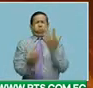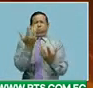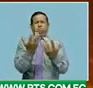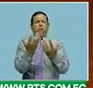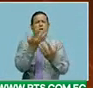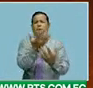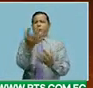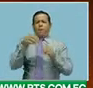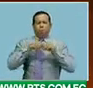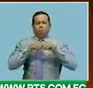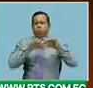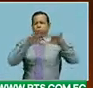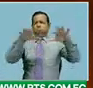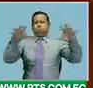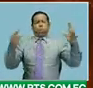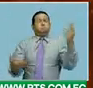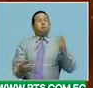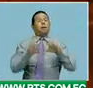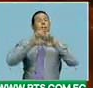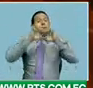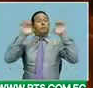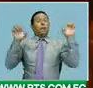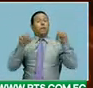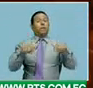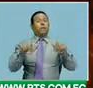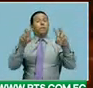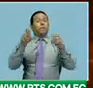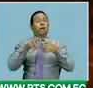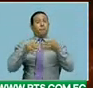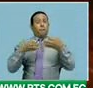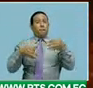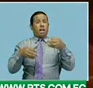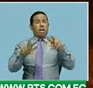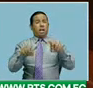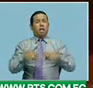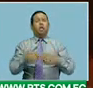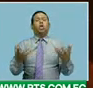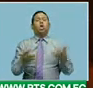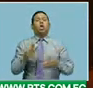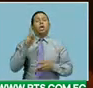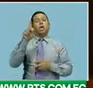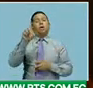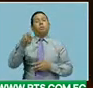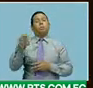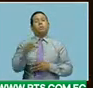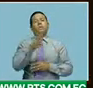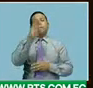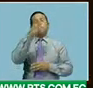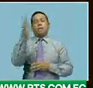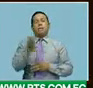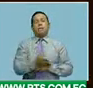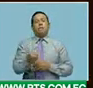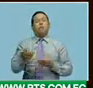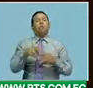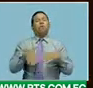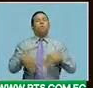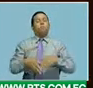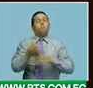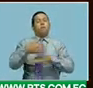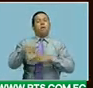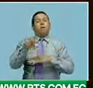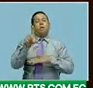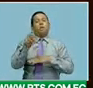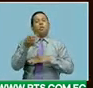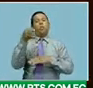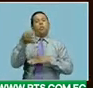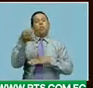esta empresa cartonera ubicada acá en el kilómetro 6.5 de la vía Durán-Tambo. Tras 26 horas de este siniestro,